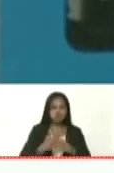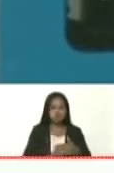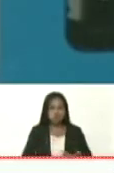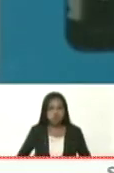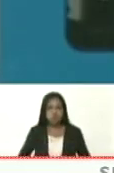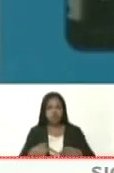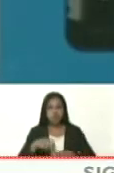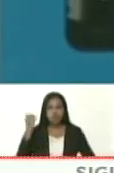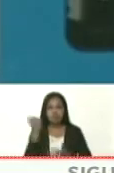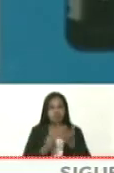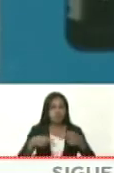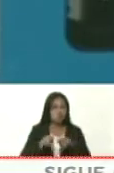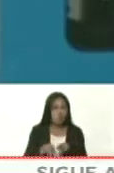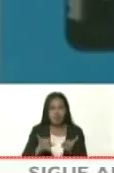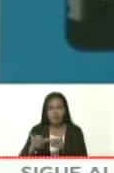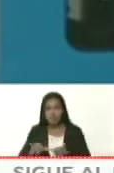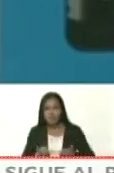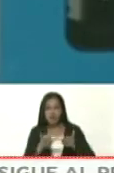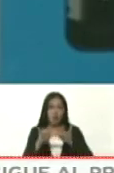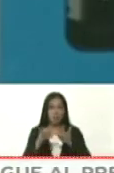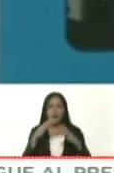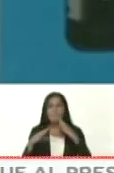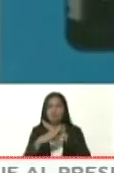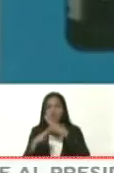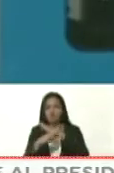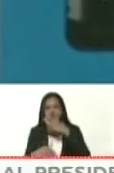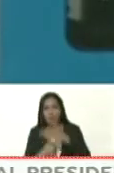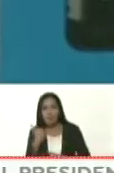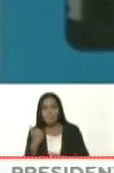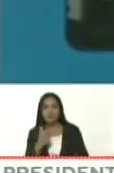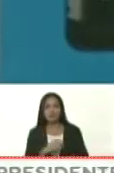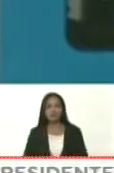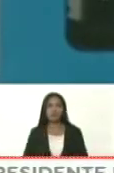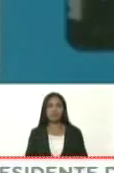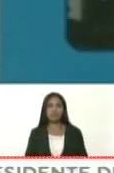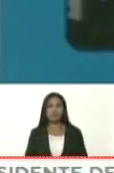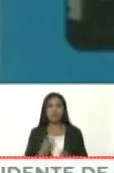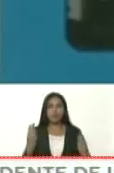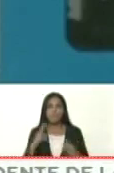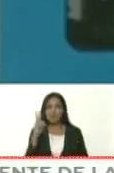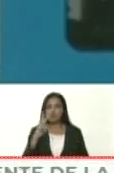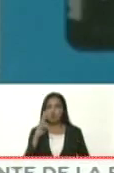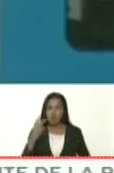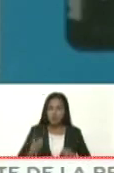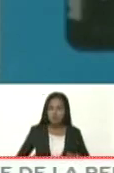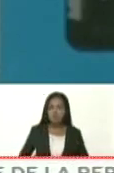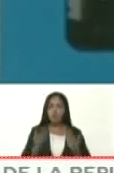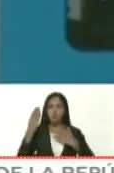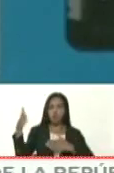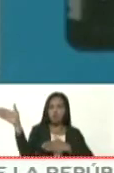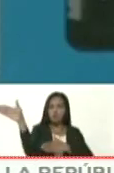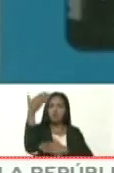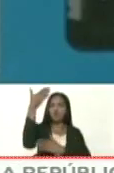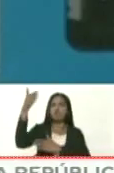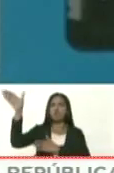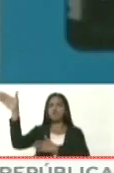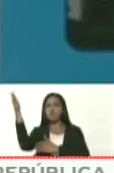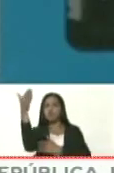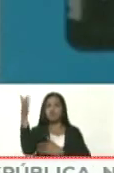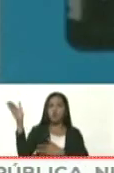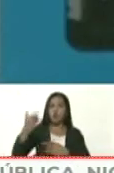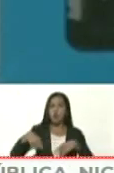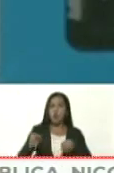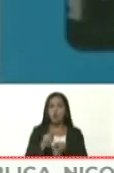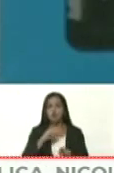para asesinarlo, para bloquearlo. Y Venezuela debe levantar su bandera de dignidad